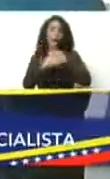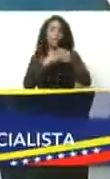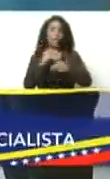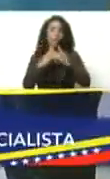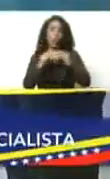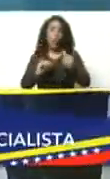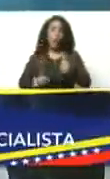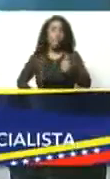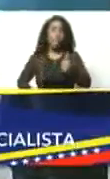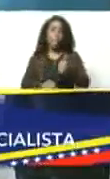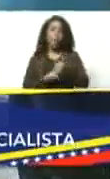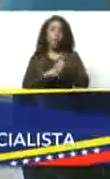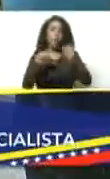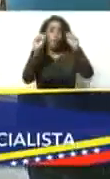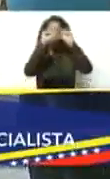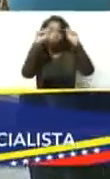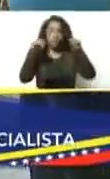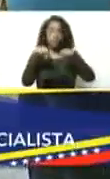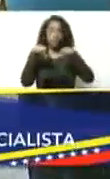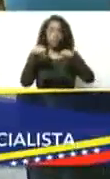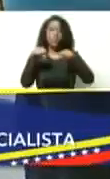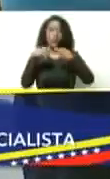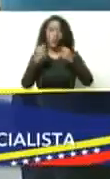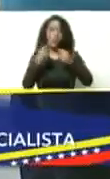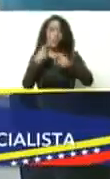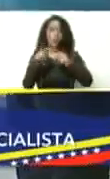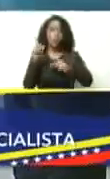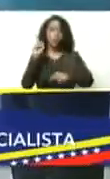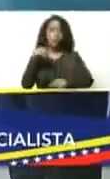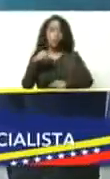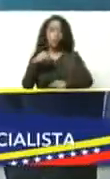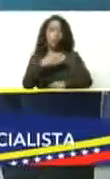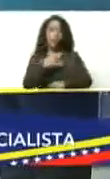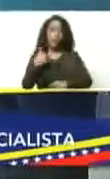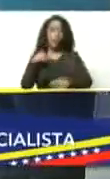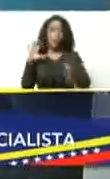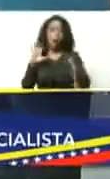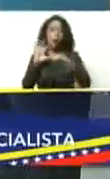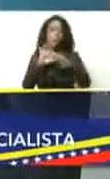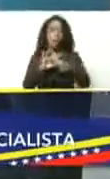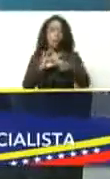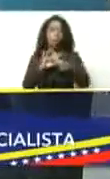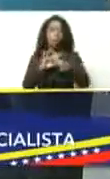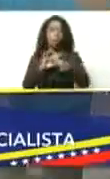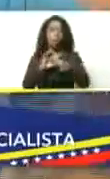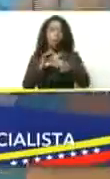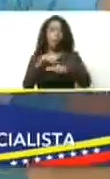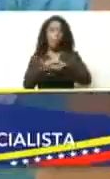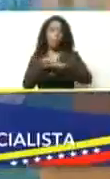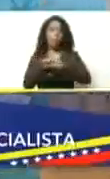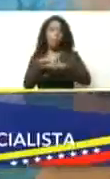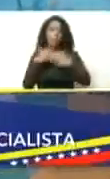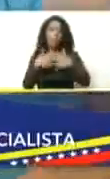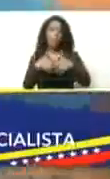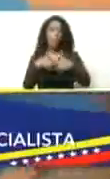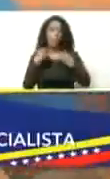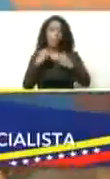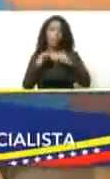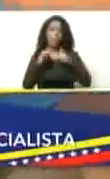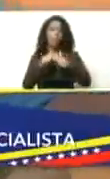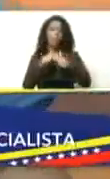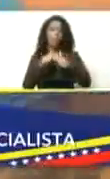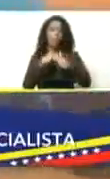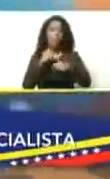un empuje a través de los circuitos económicos, pero también quisiéramos articular con el Ministerio de Industria para empezar a tomar